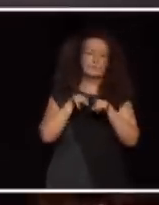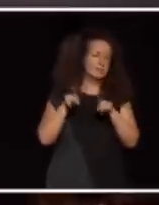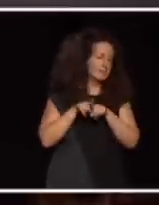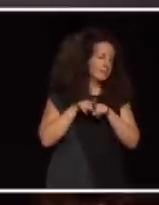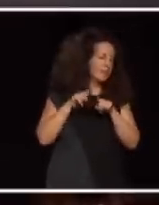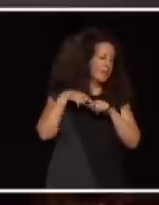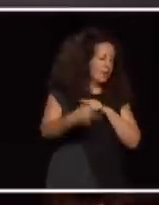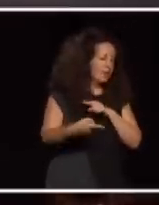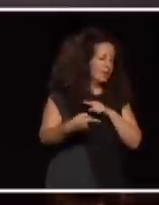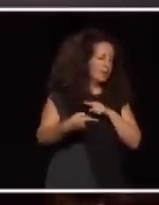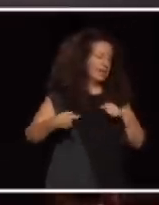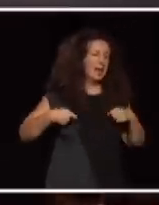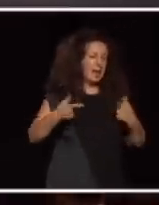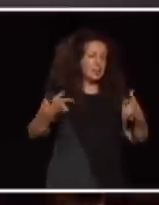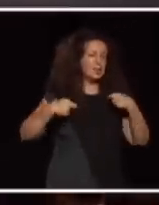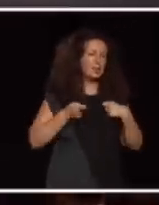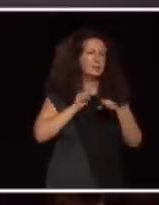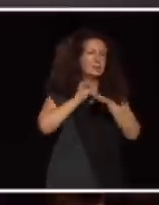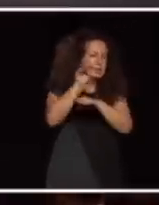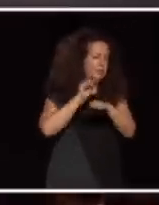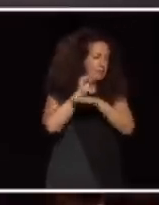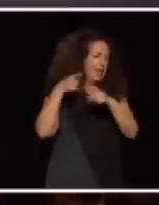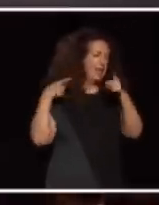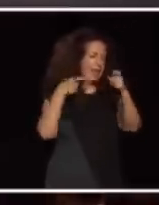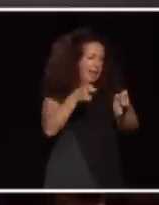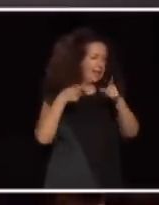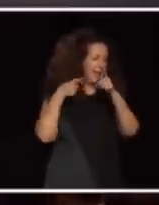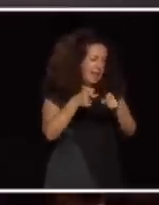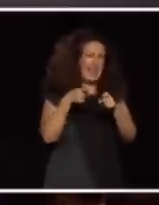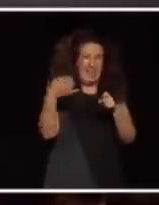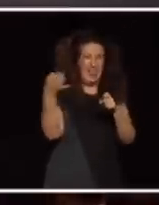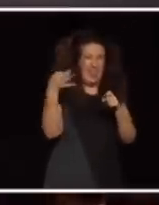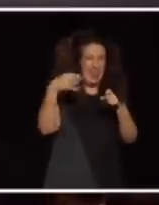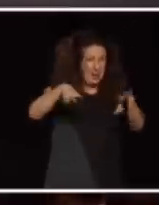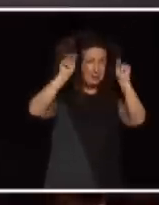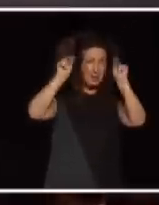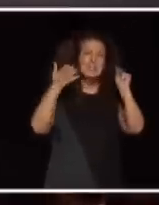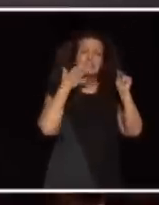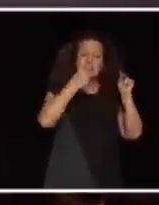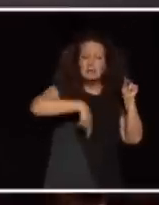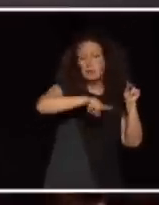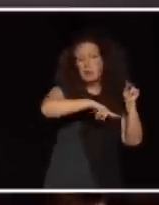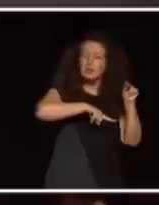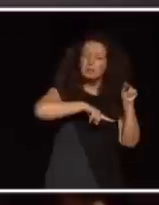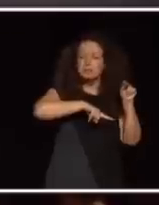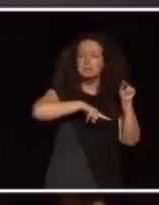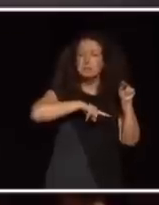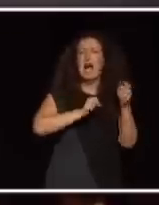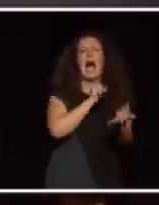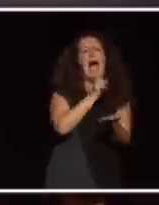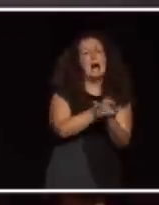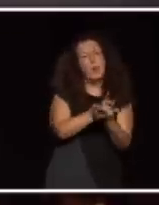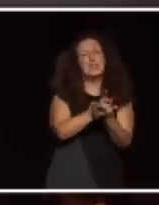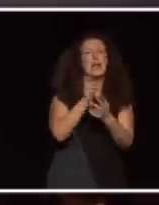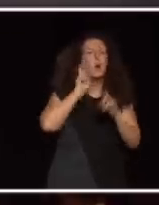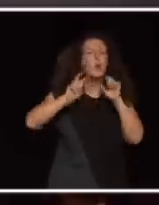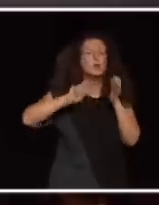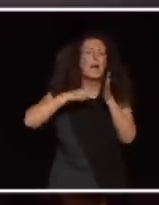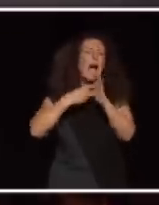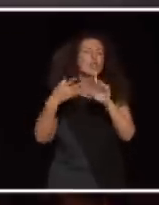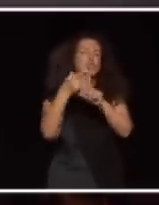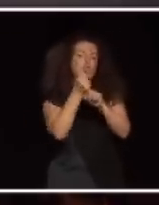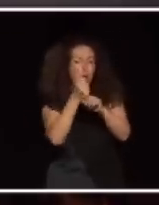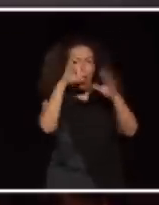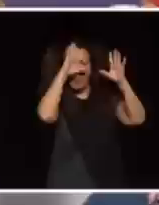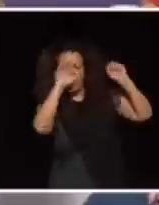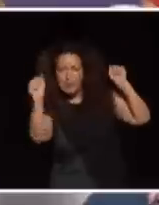consecuencia de una guerra que hace mucho tiempo que tenía que haber terminado si se hubiera apostado de manera firme por la solución